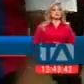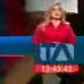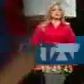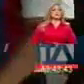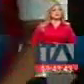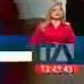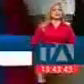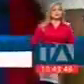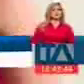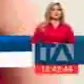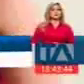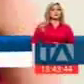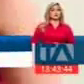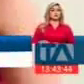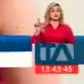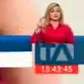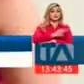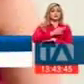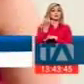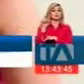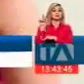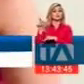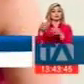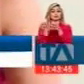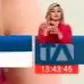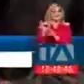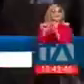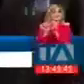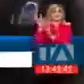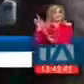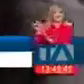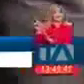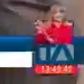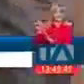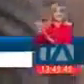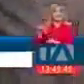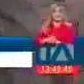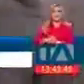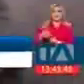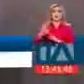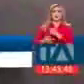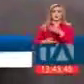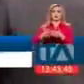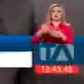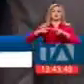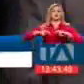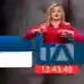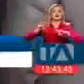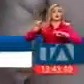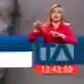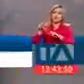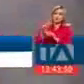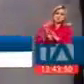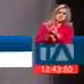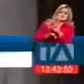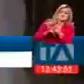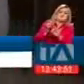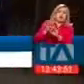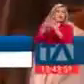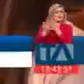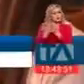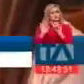El día en el que se convirtió en procesada por presunta asociación ilícita, la juez le concedió una medida alternativa a la prisión, pero puso